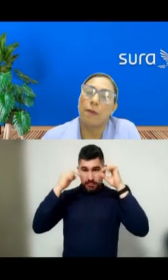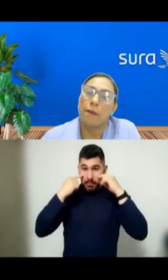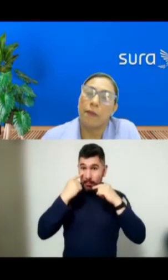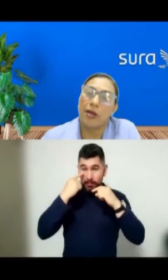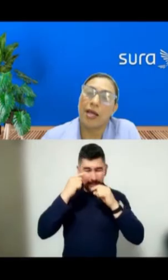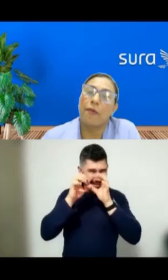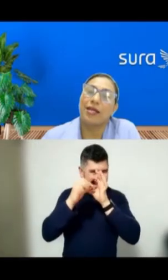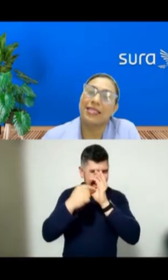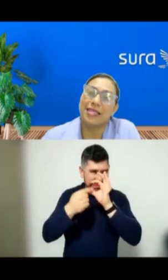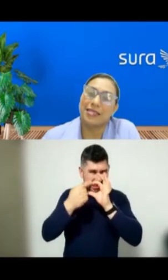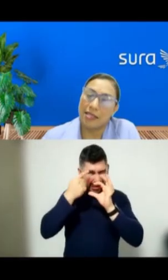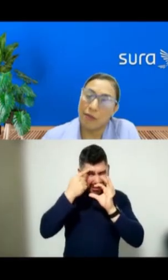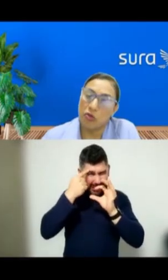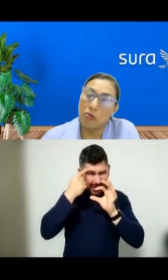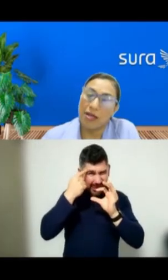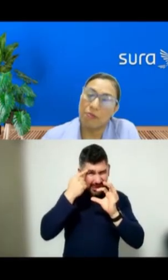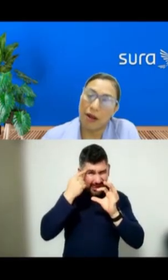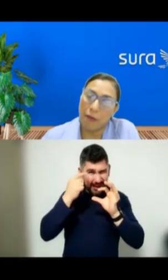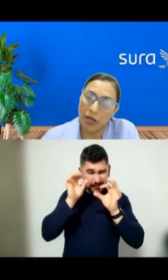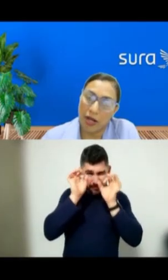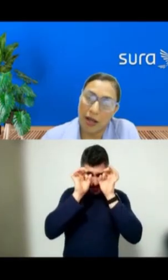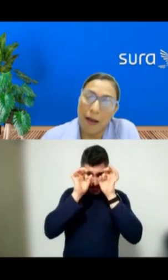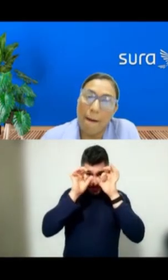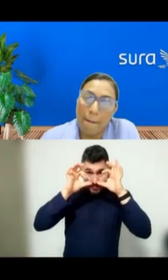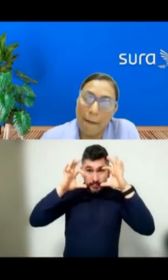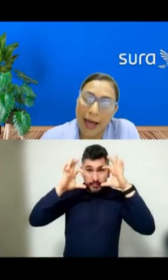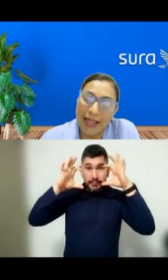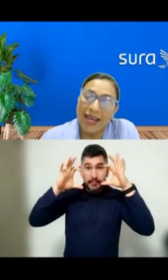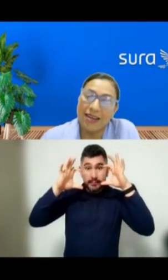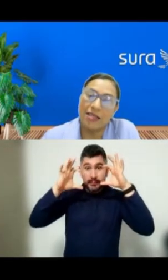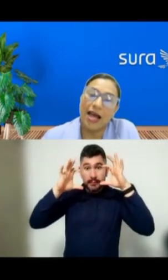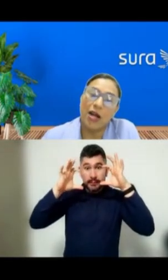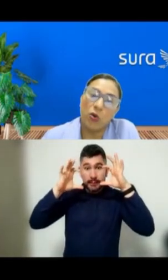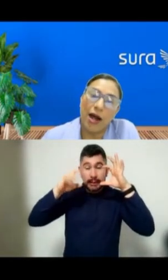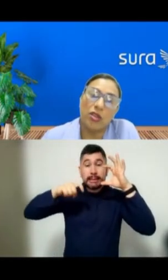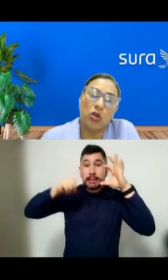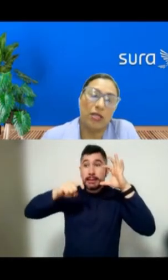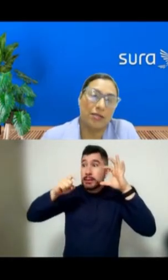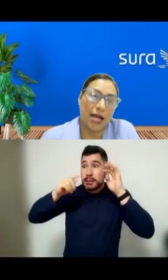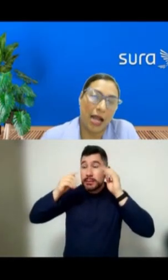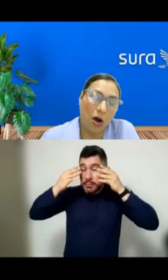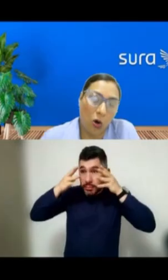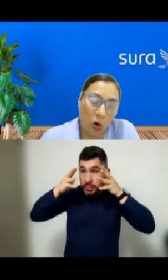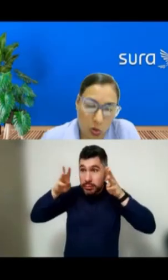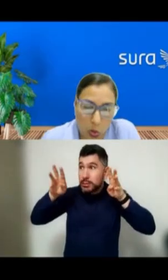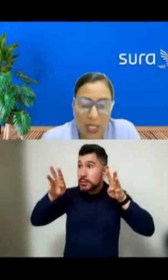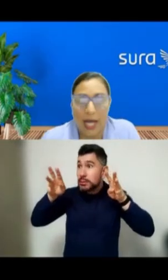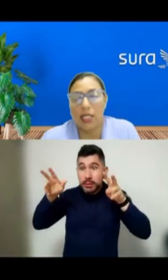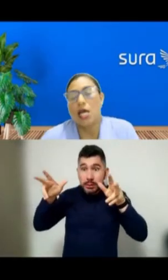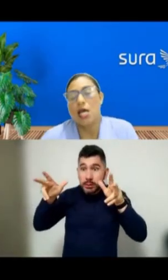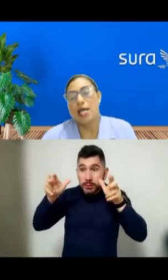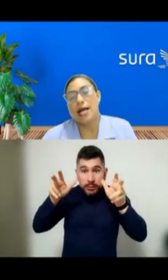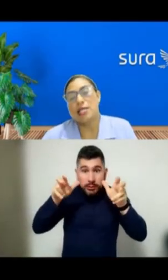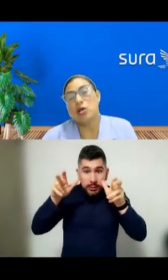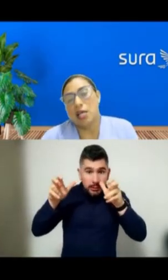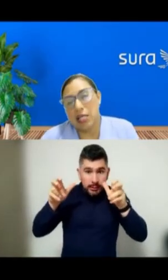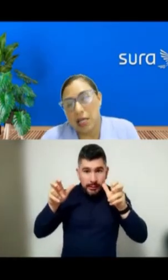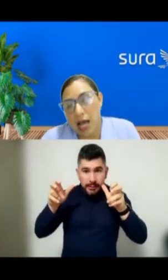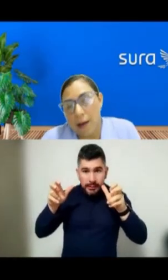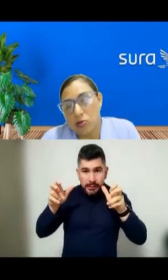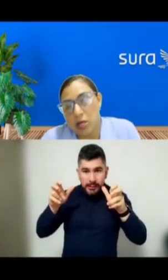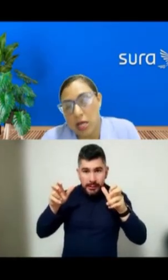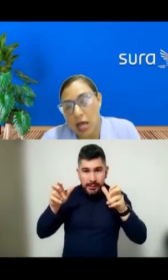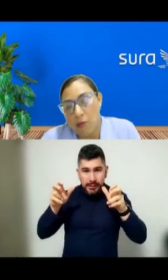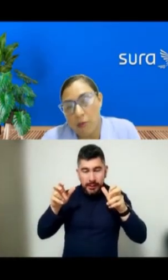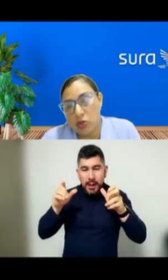poco. ¿Por qué? Porque necesita mucho más para poder adaptarse al lugar donde está la oscuridad. En caso